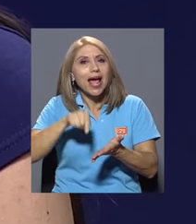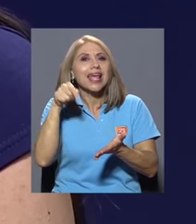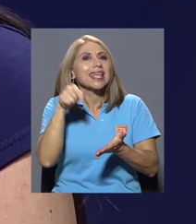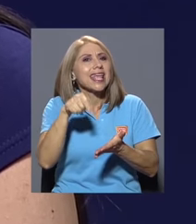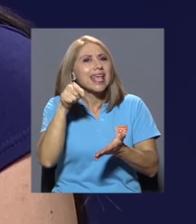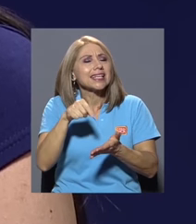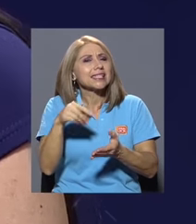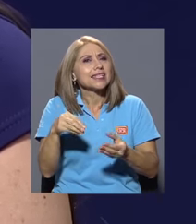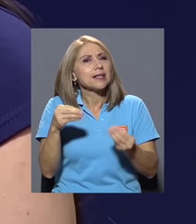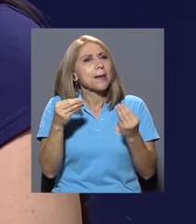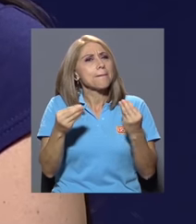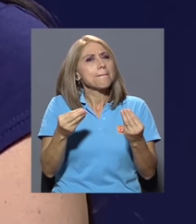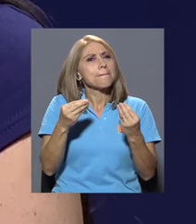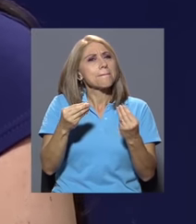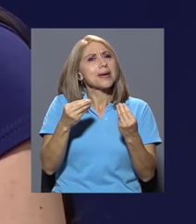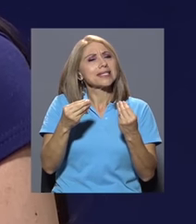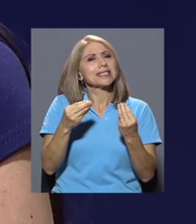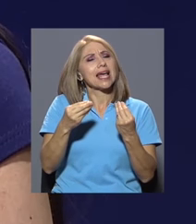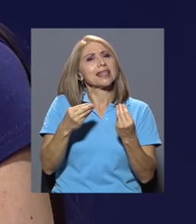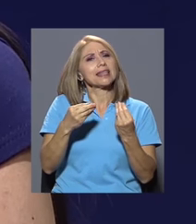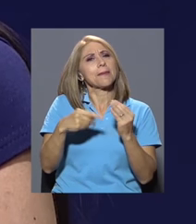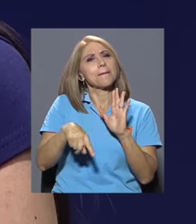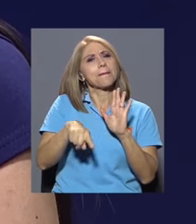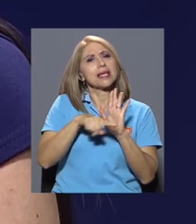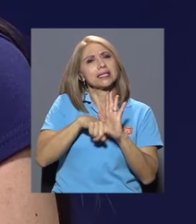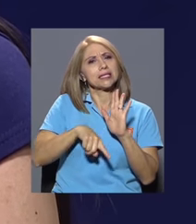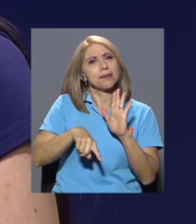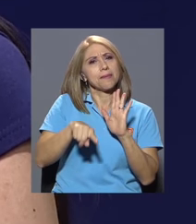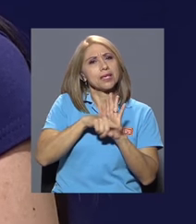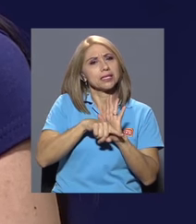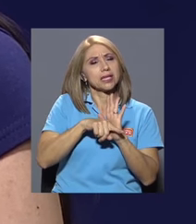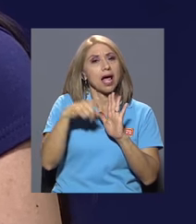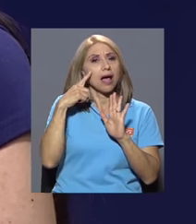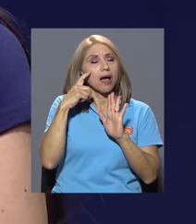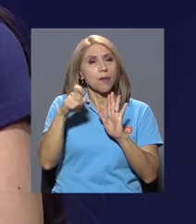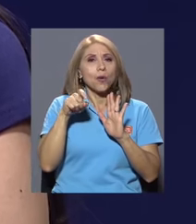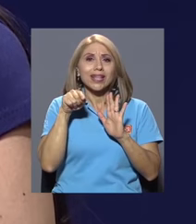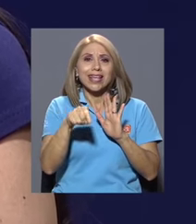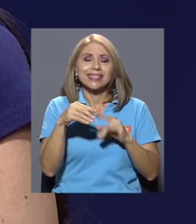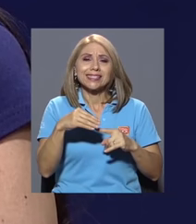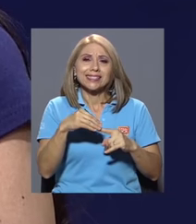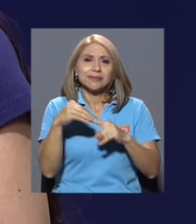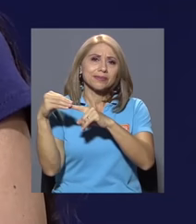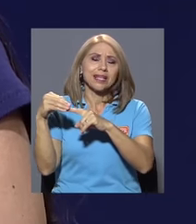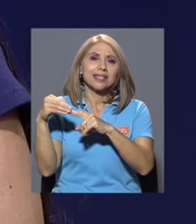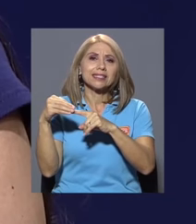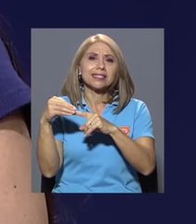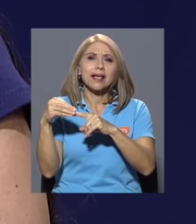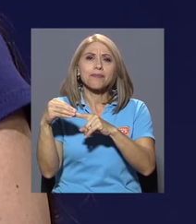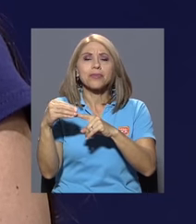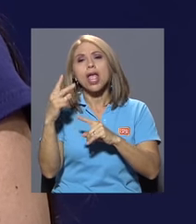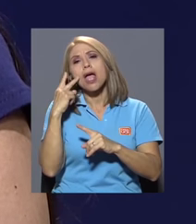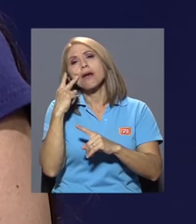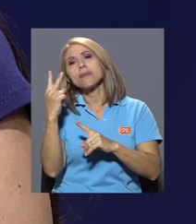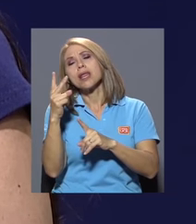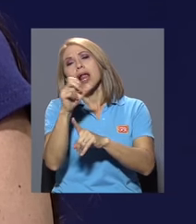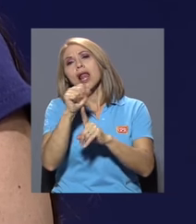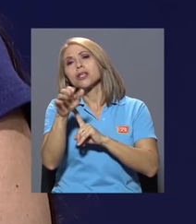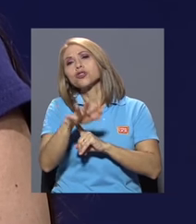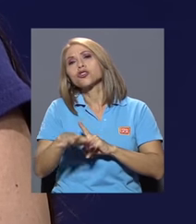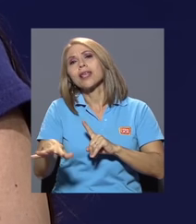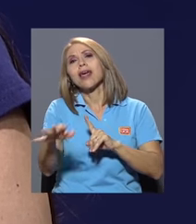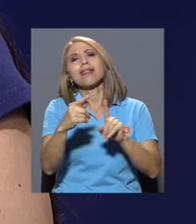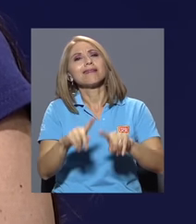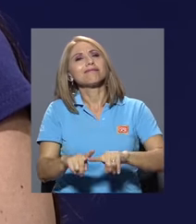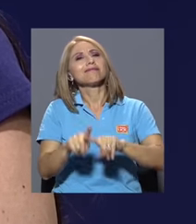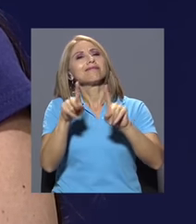a ser bastante pesimista, porque es un género que se especializa en mirar la sociedad con otros